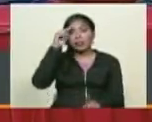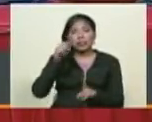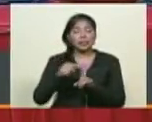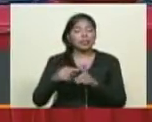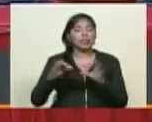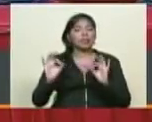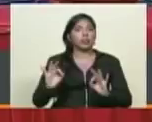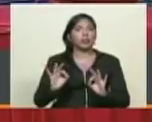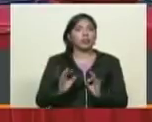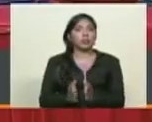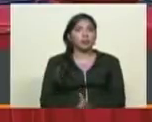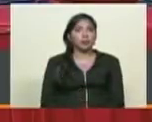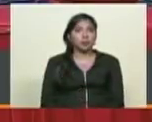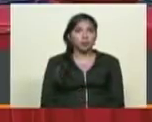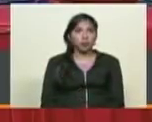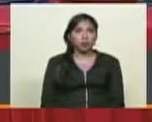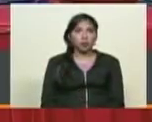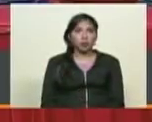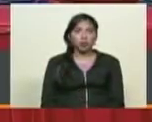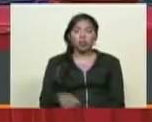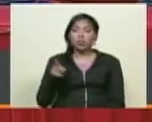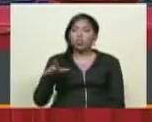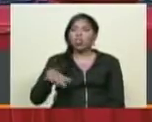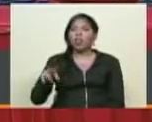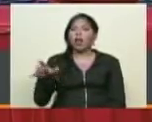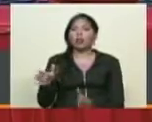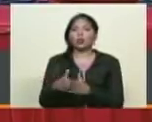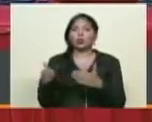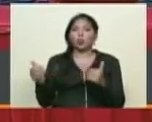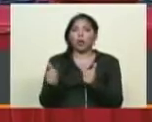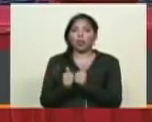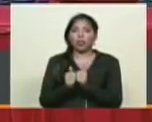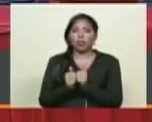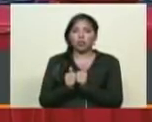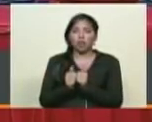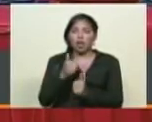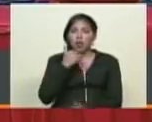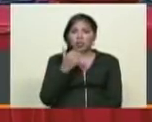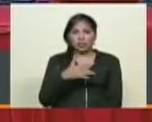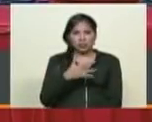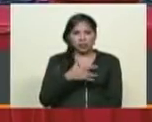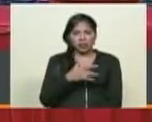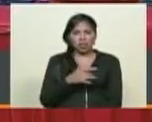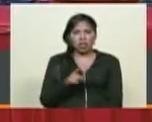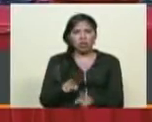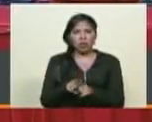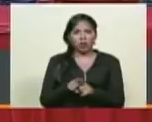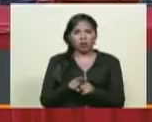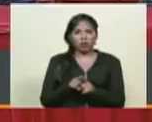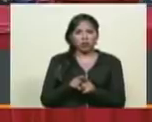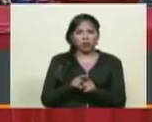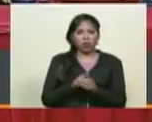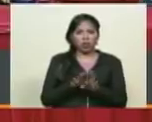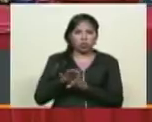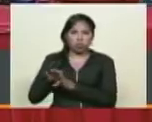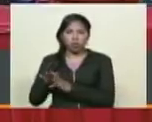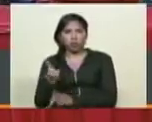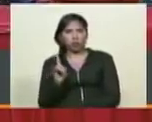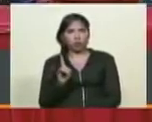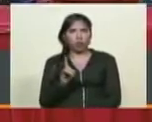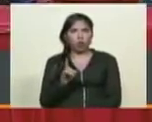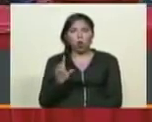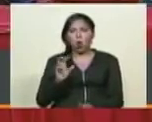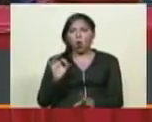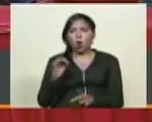nos hemos planteado con el tema del estado Anzoátegui. Nadie se sienta desplazado, eso lo hemos dicho. Nosotros